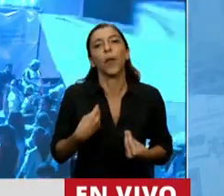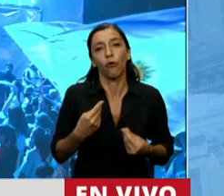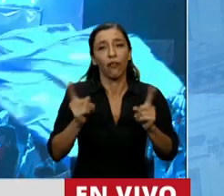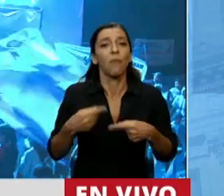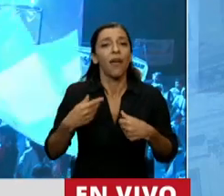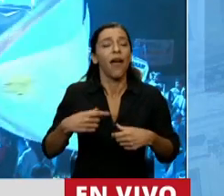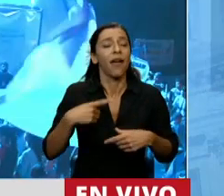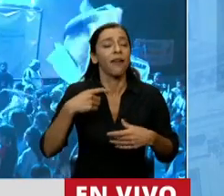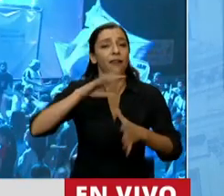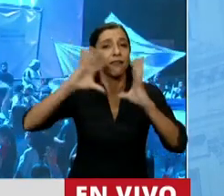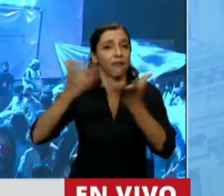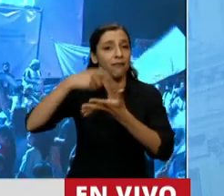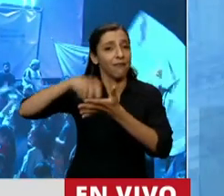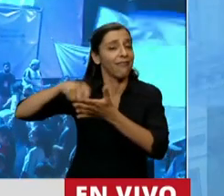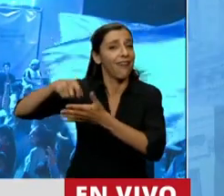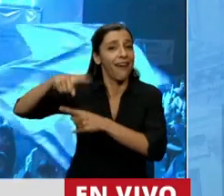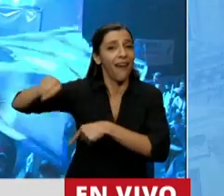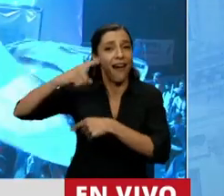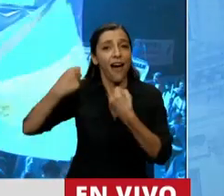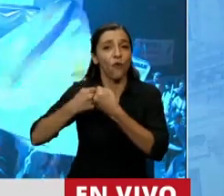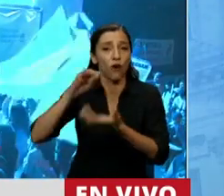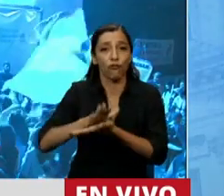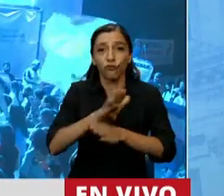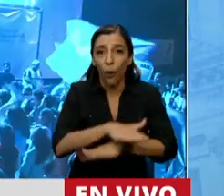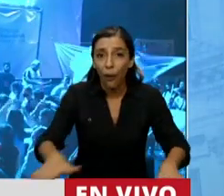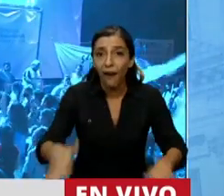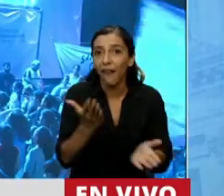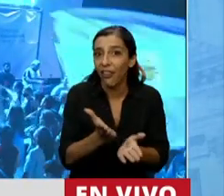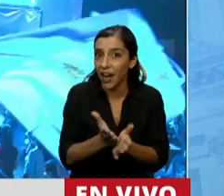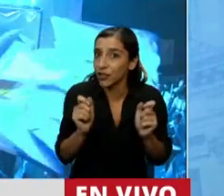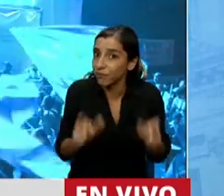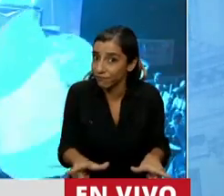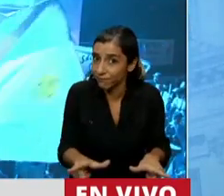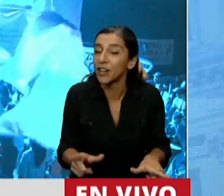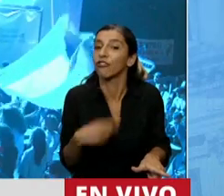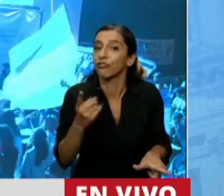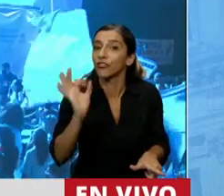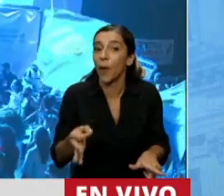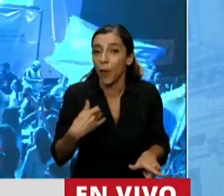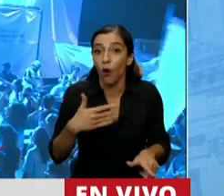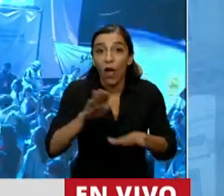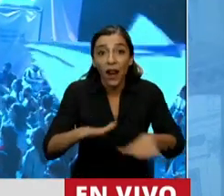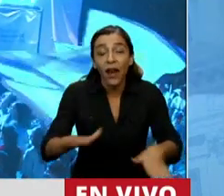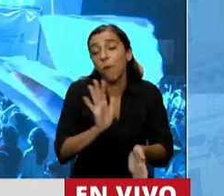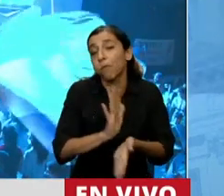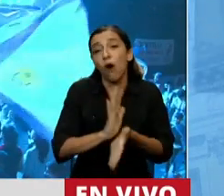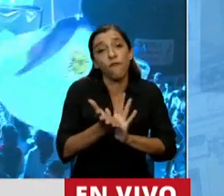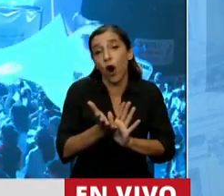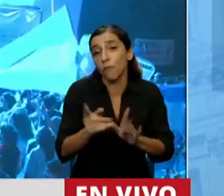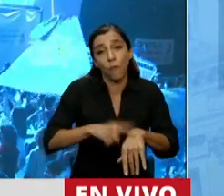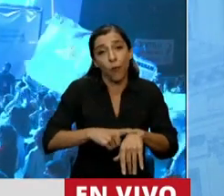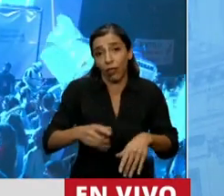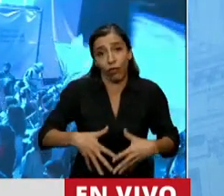Niño. Se considera niño a la persona desde el nacimiento. Nuestro país hizo la siguiente